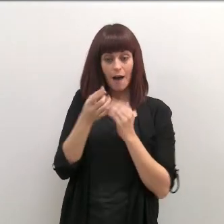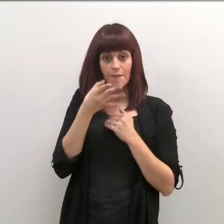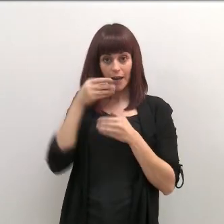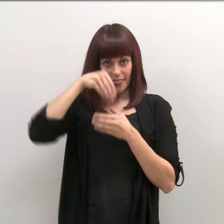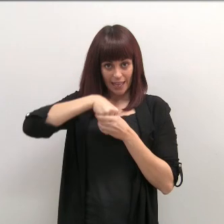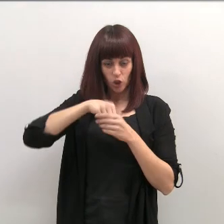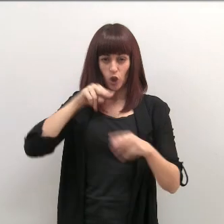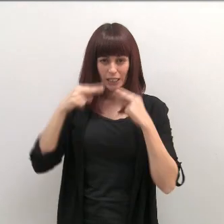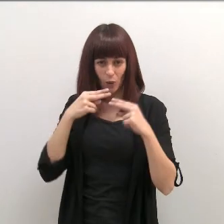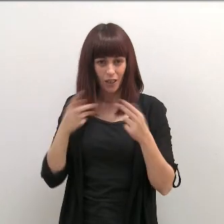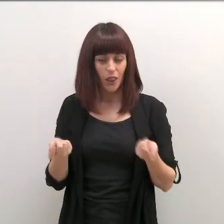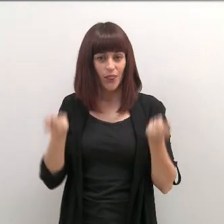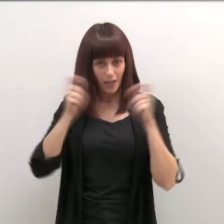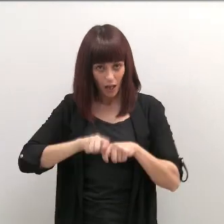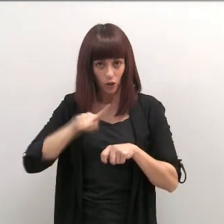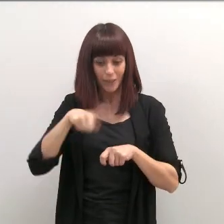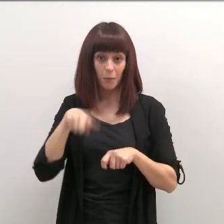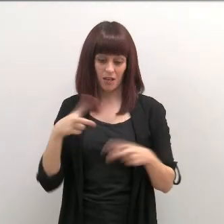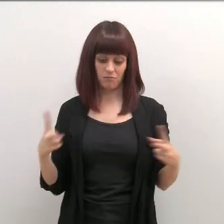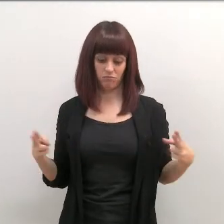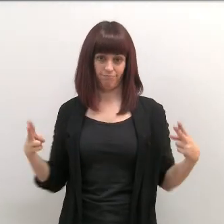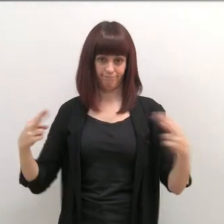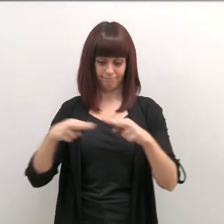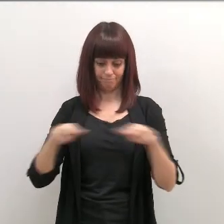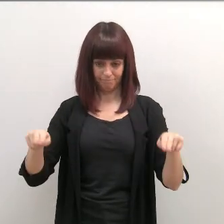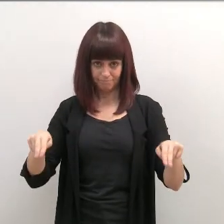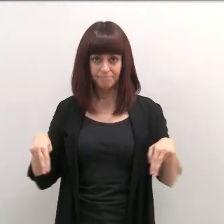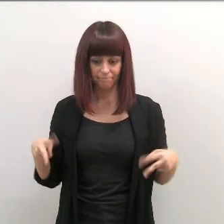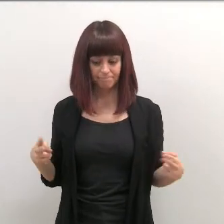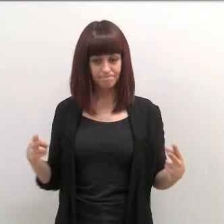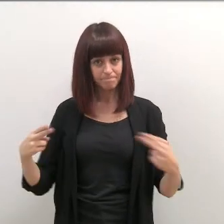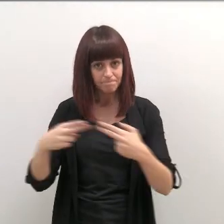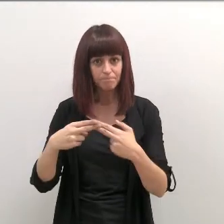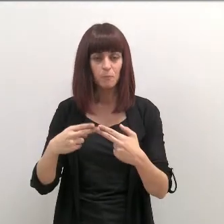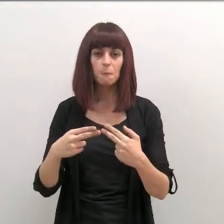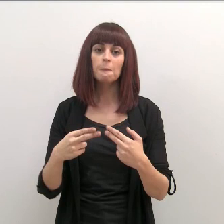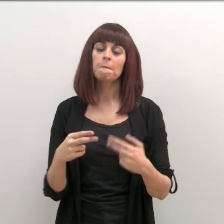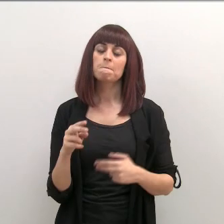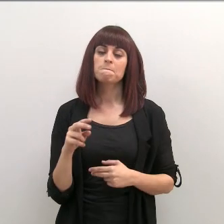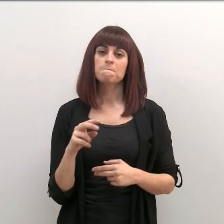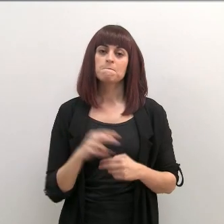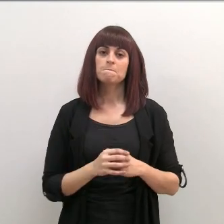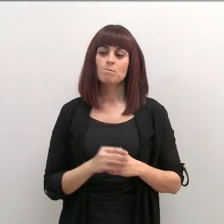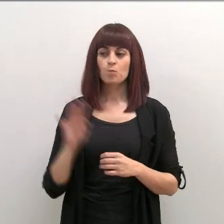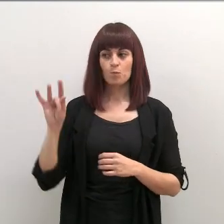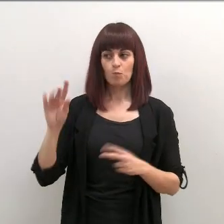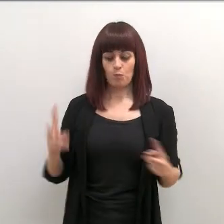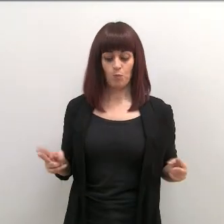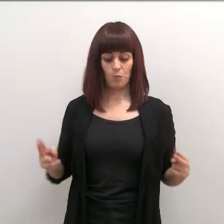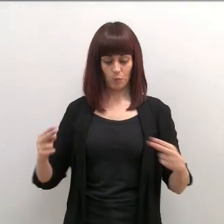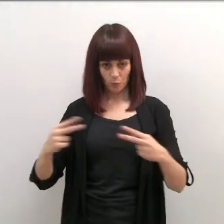y restaurantes, ¿no? Sí. Y el confinamiento perimetral. El confinamiento perimetral, de una manera o de otra,